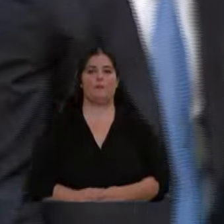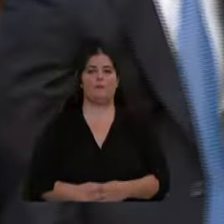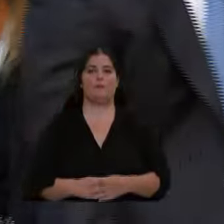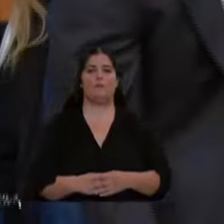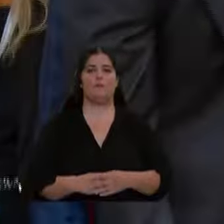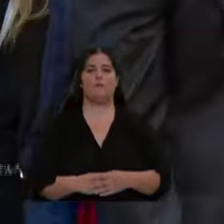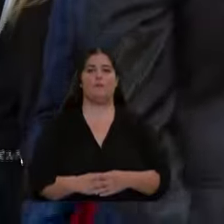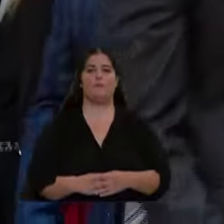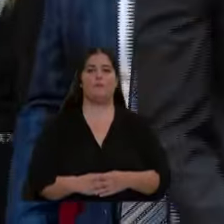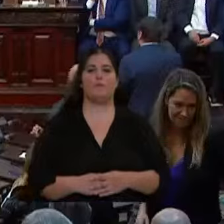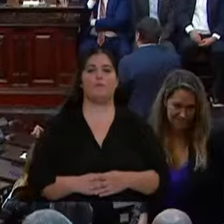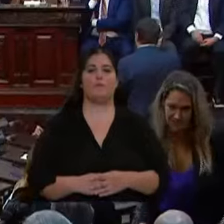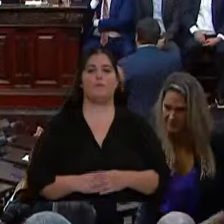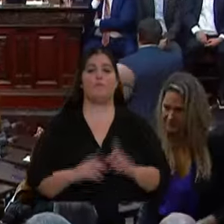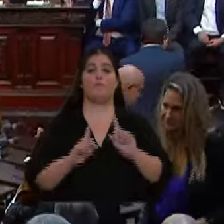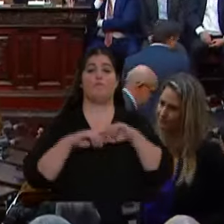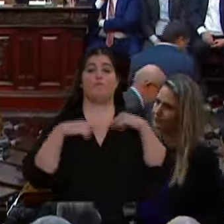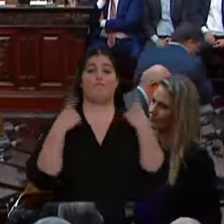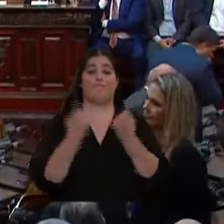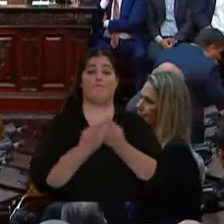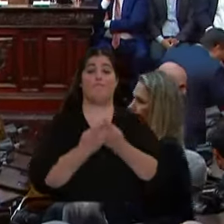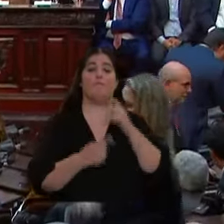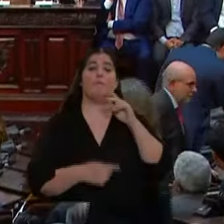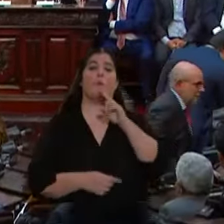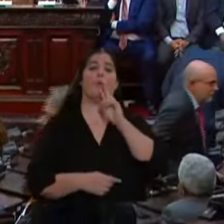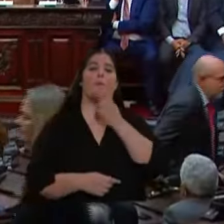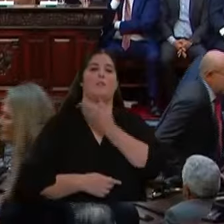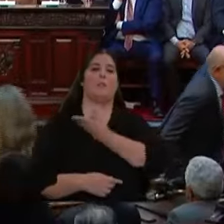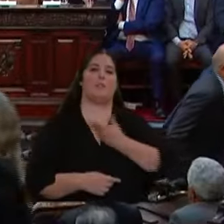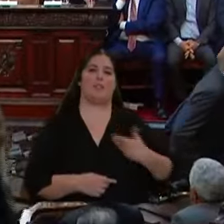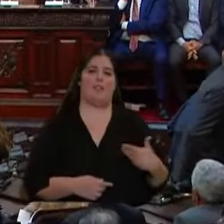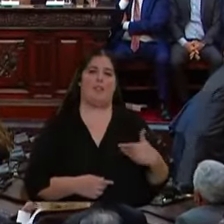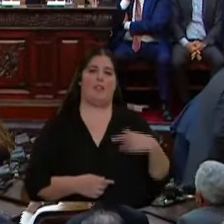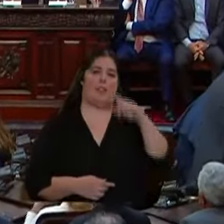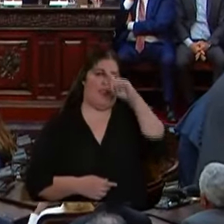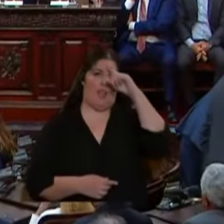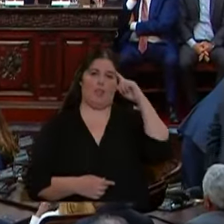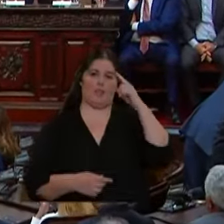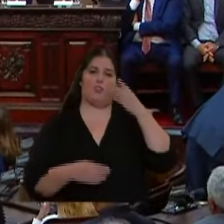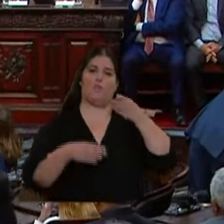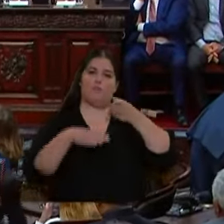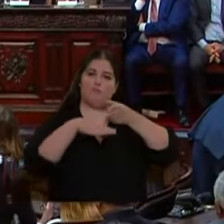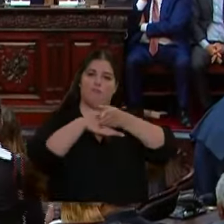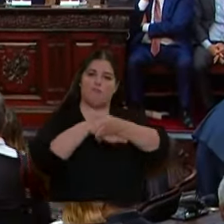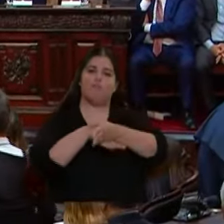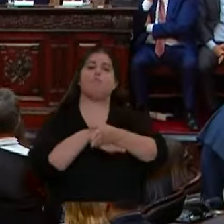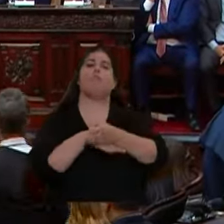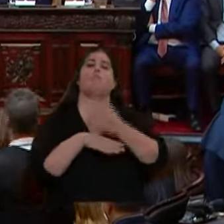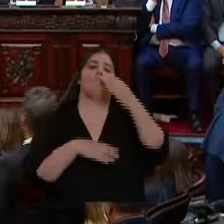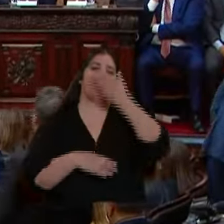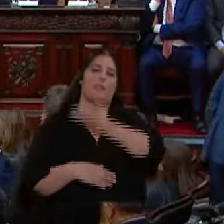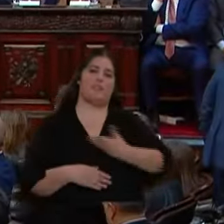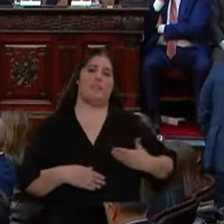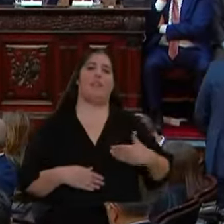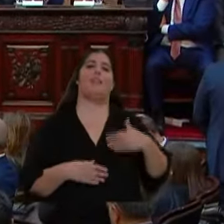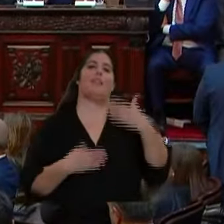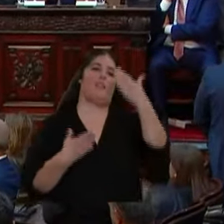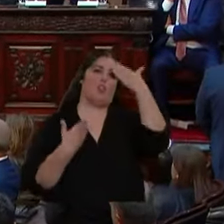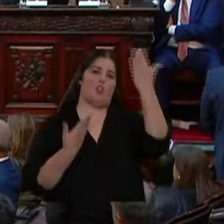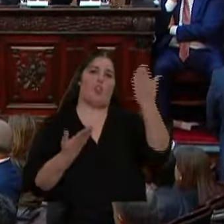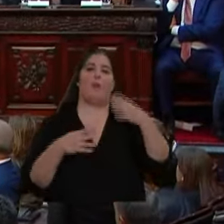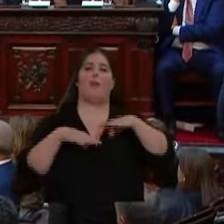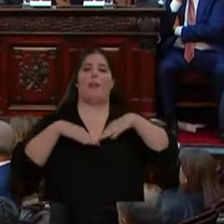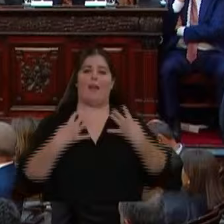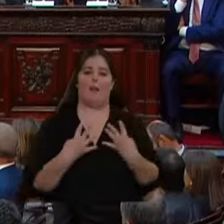Ha ingresado a este recinto la señora Vicepresidente de la Nación y Presidente de la Honorable Cámara de Senadores,